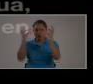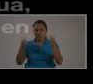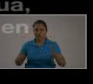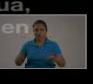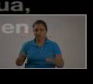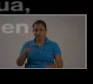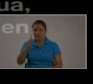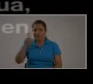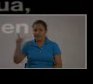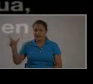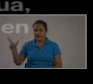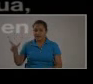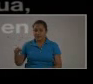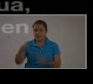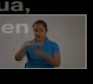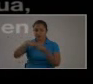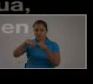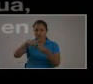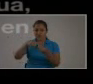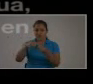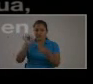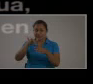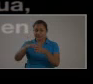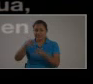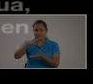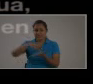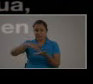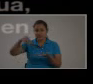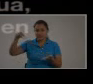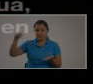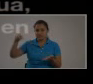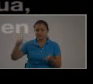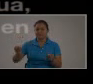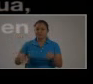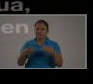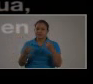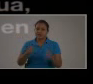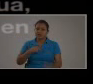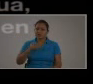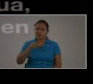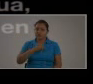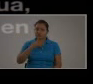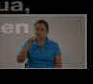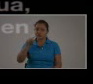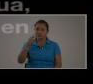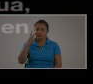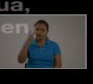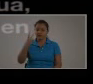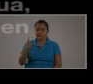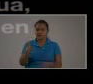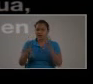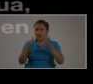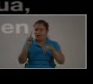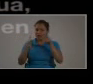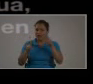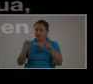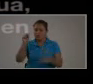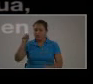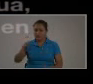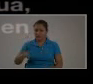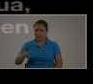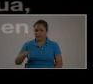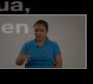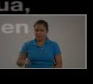sus familias, en sus naciones. Ok, entonces yo quiero que usted note algo acá: las